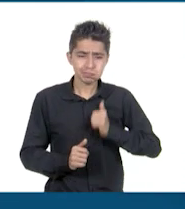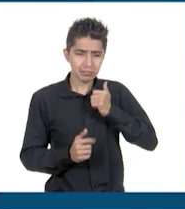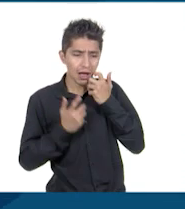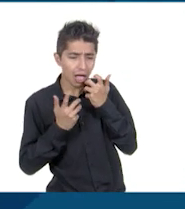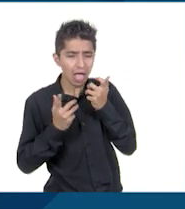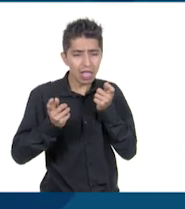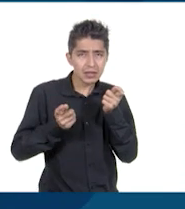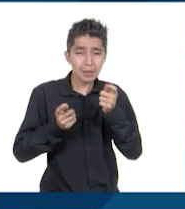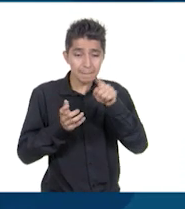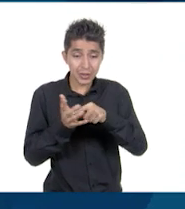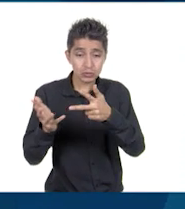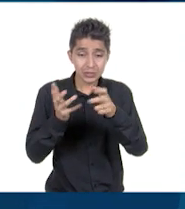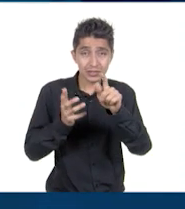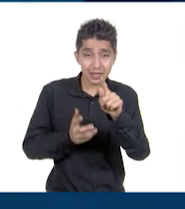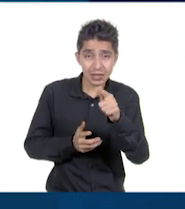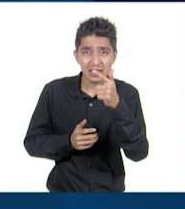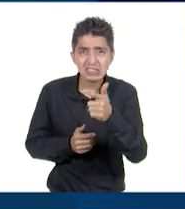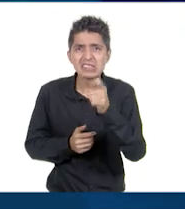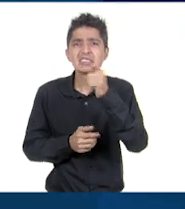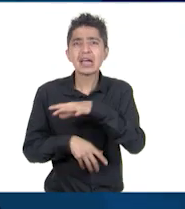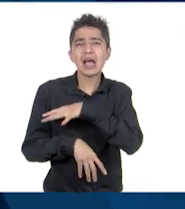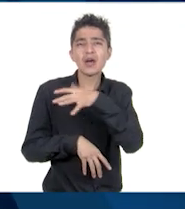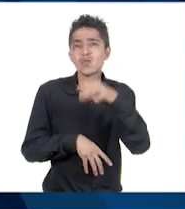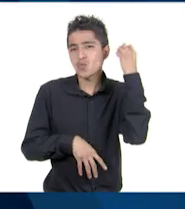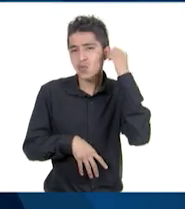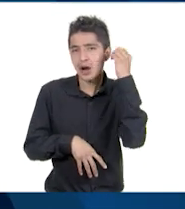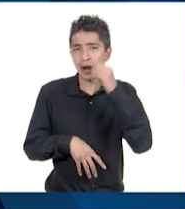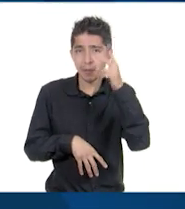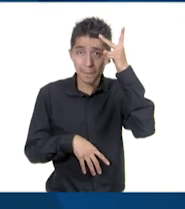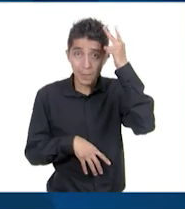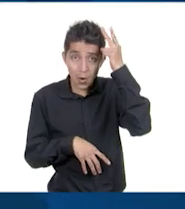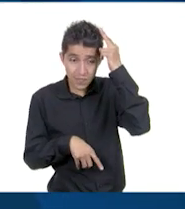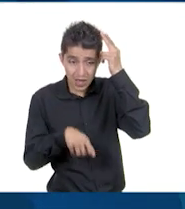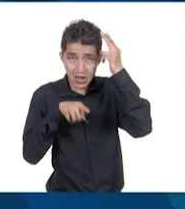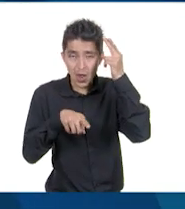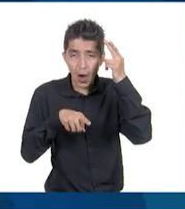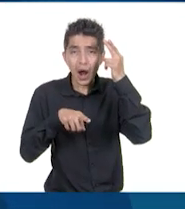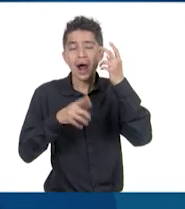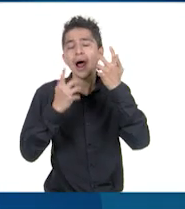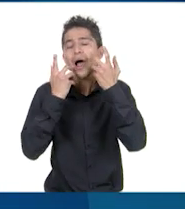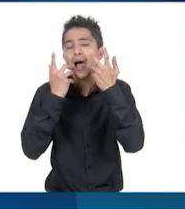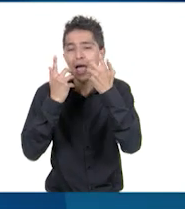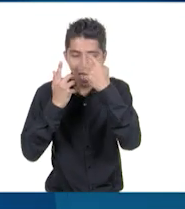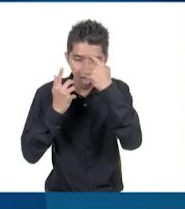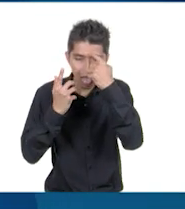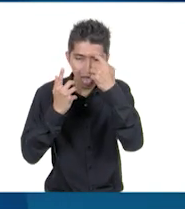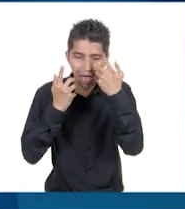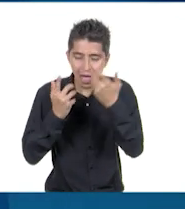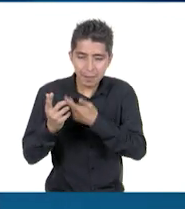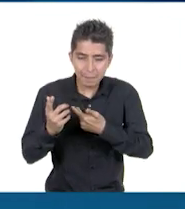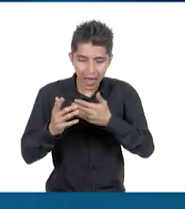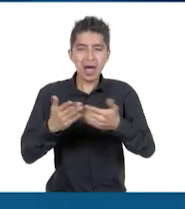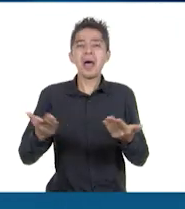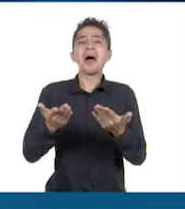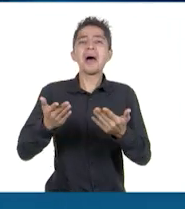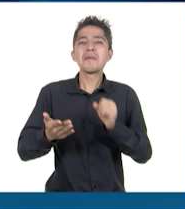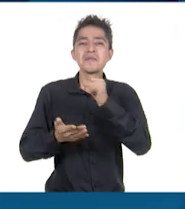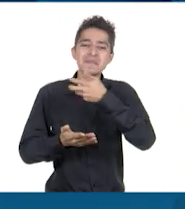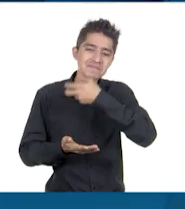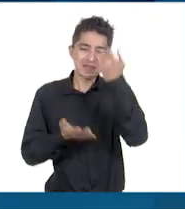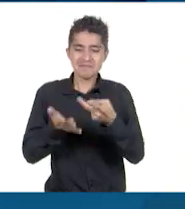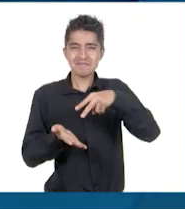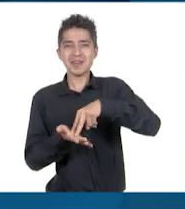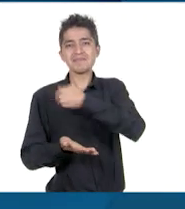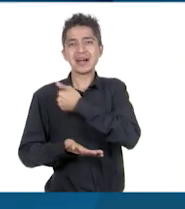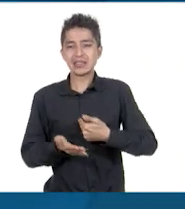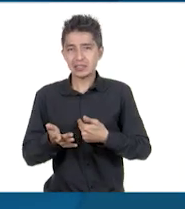en 1877, el general oaxaqueño Porfirio Díaz logró su anhelo de ser presidente constitucional. El